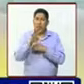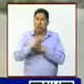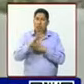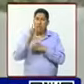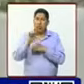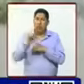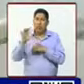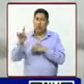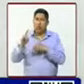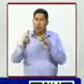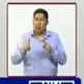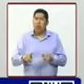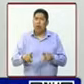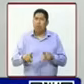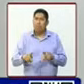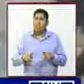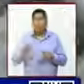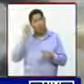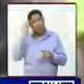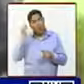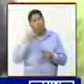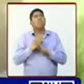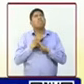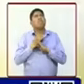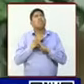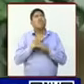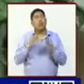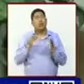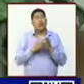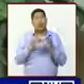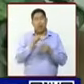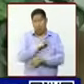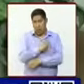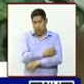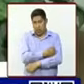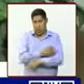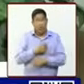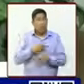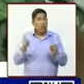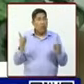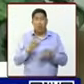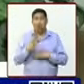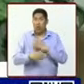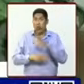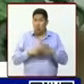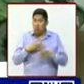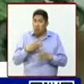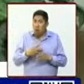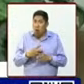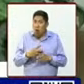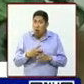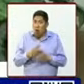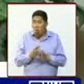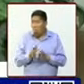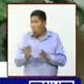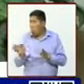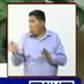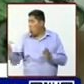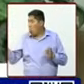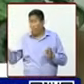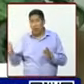personas entre enero y septiembre por supuesta resistencia a la autoridad. Pero el mundo está perdiendo el rumbo. Los conflictos